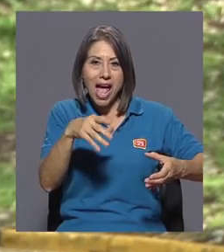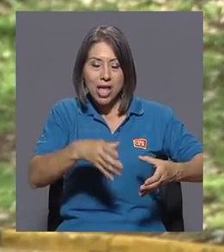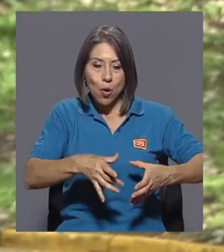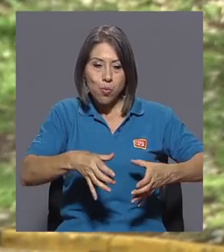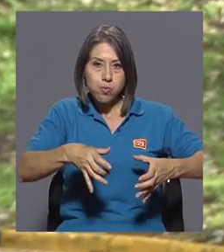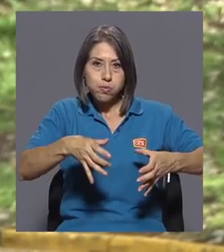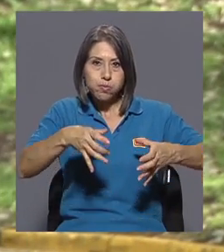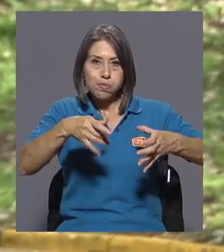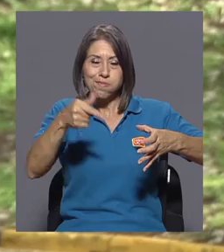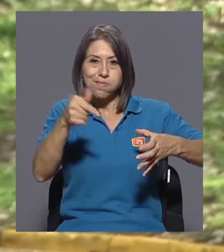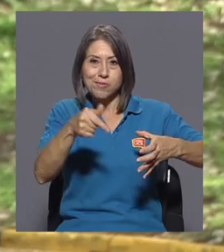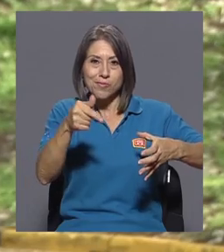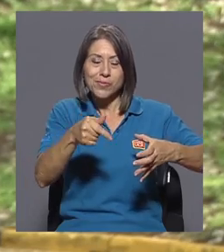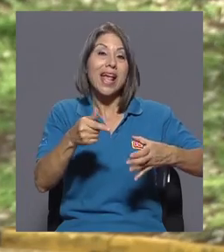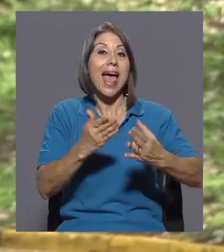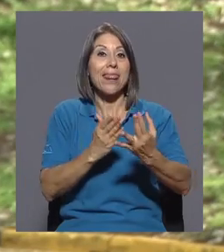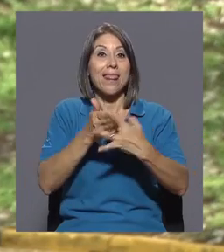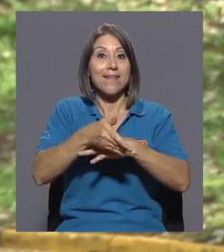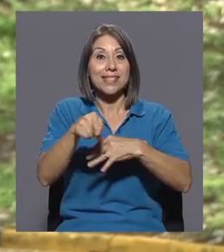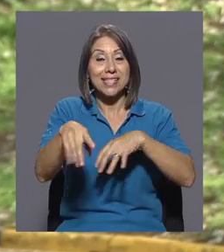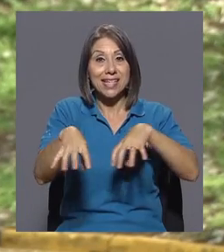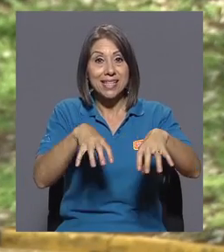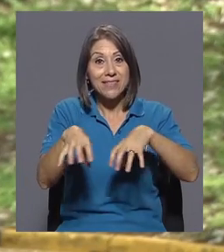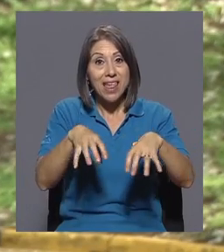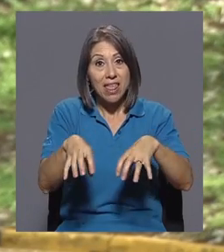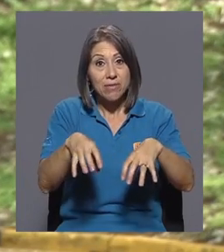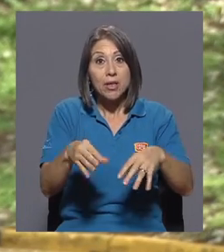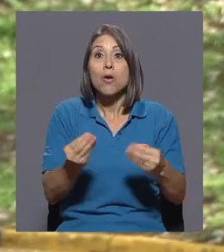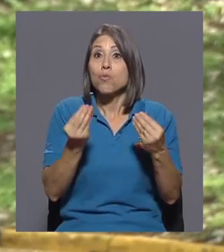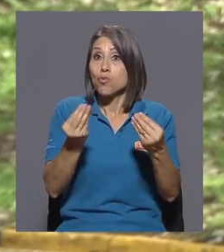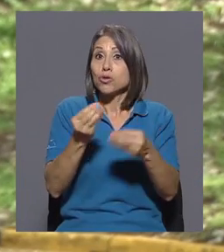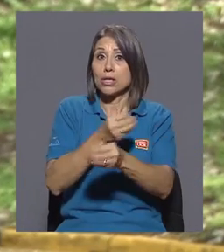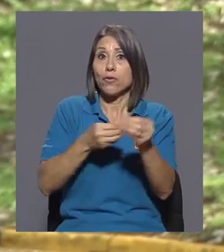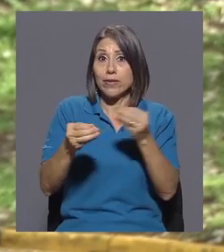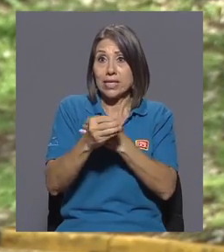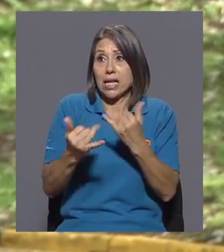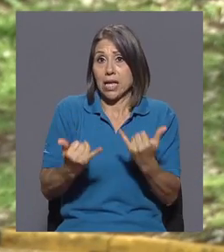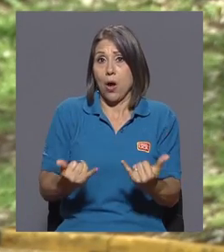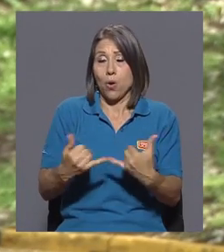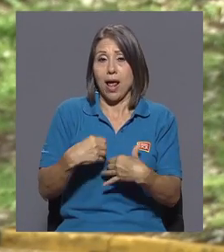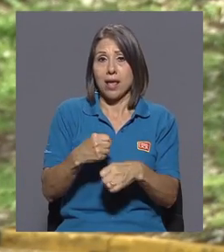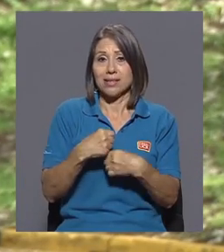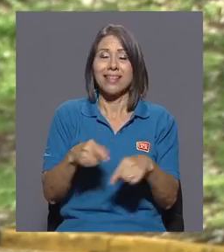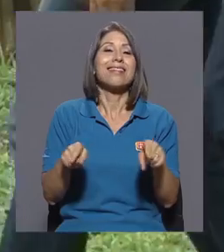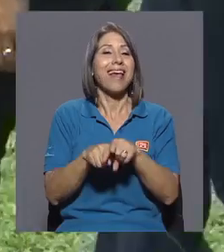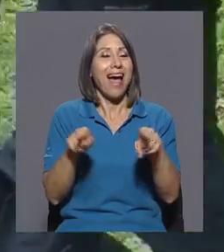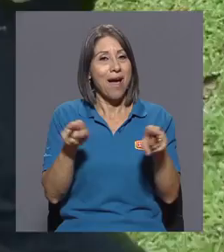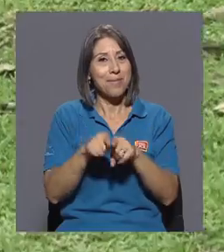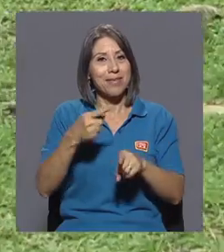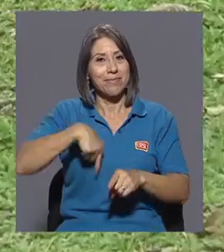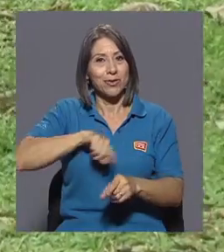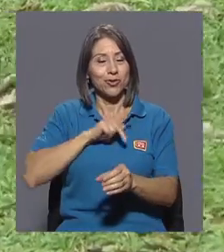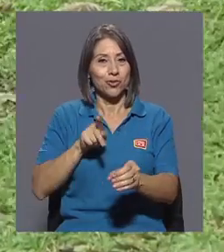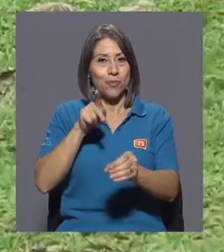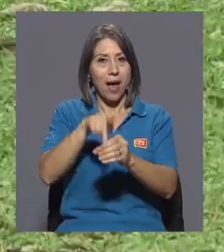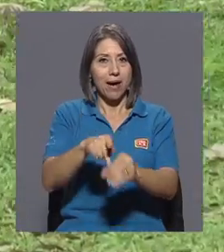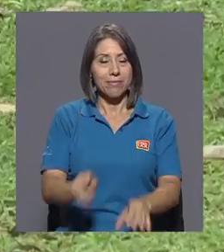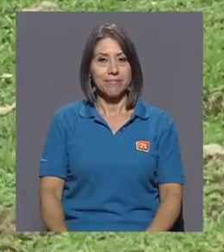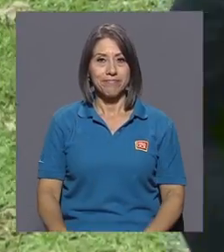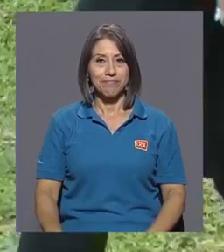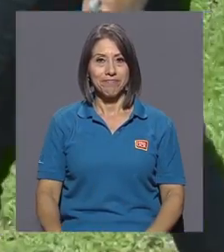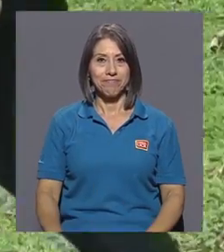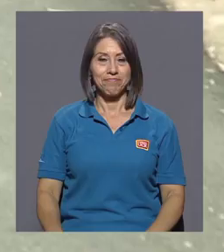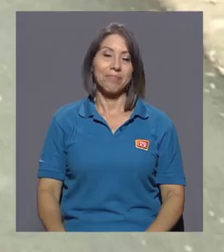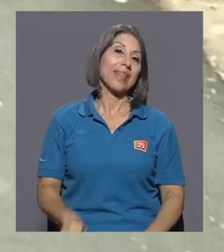a través de esa actividad que muchas unidades académicas están realizando, también tuvimos participación.